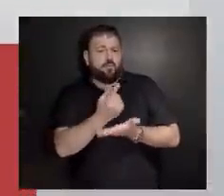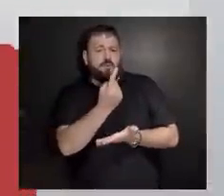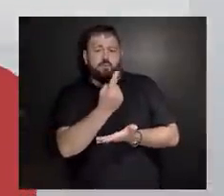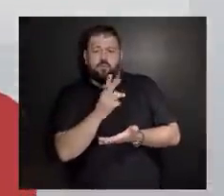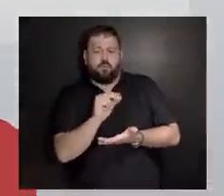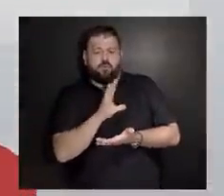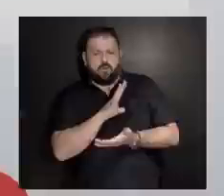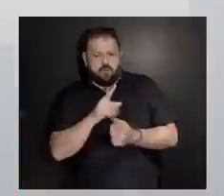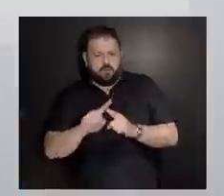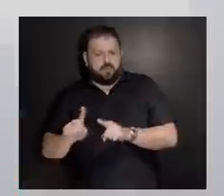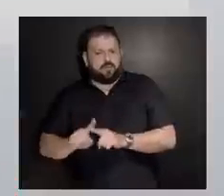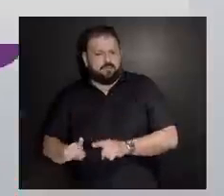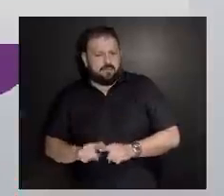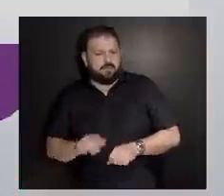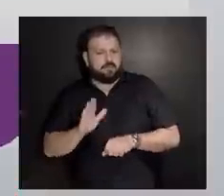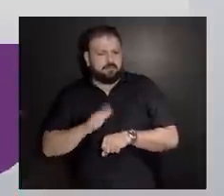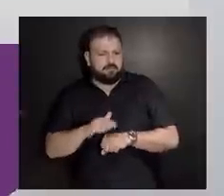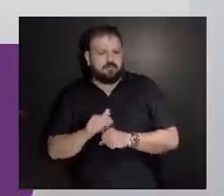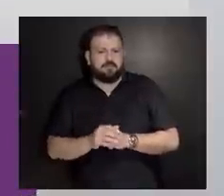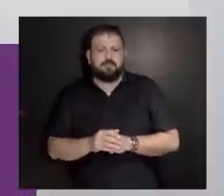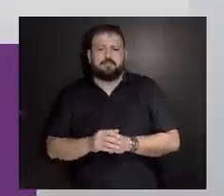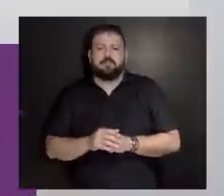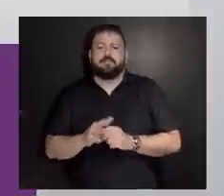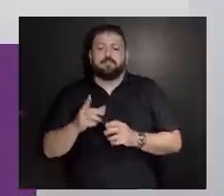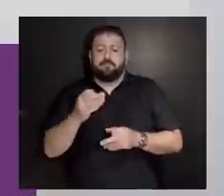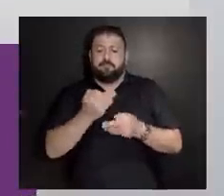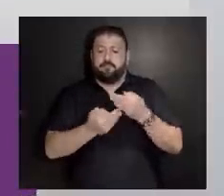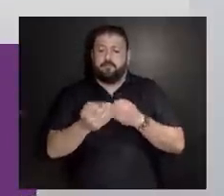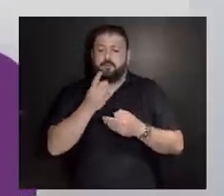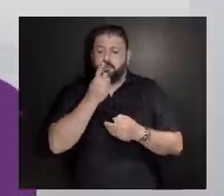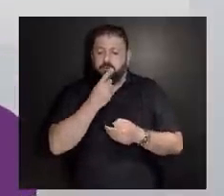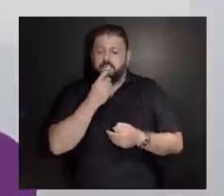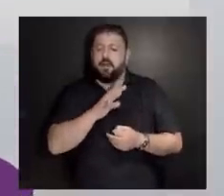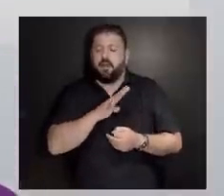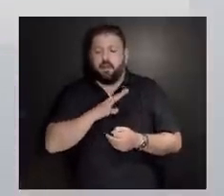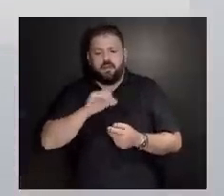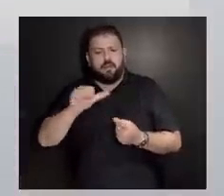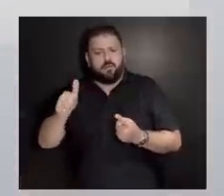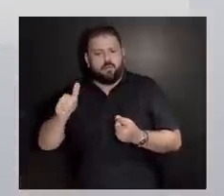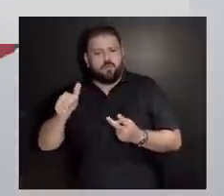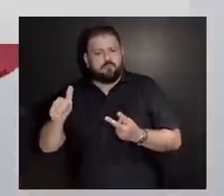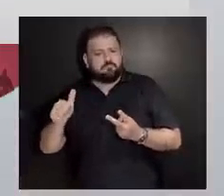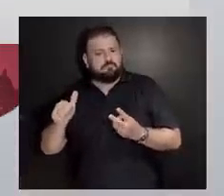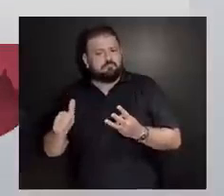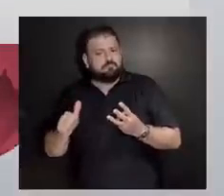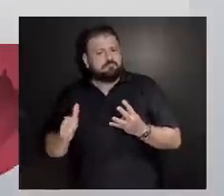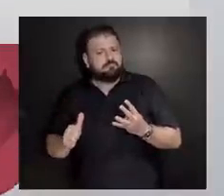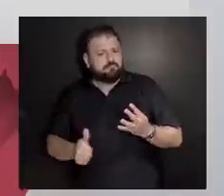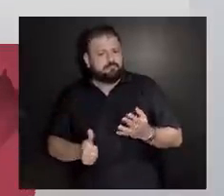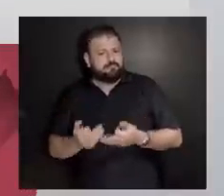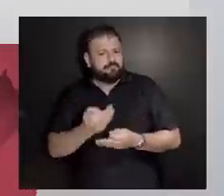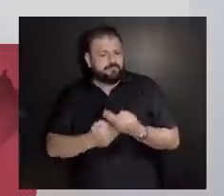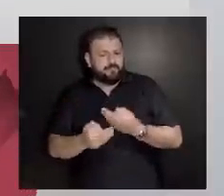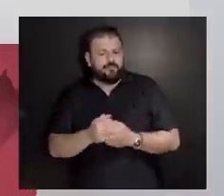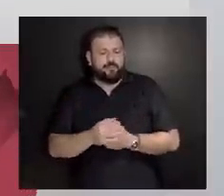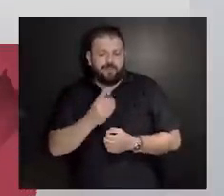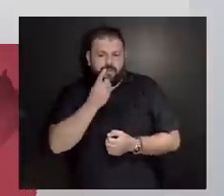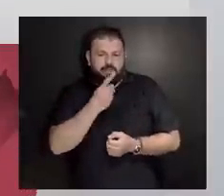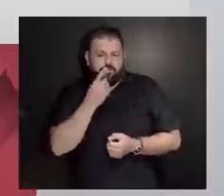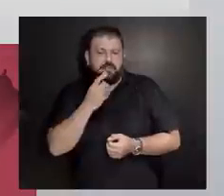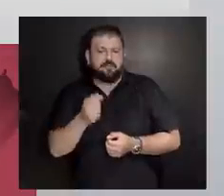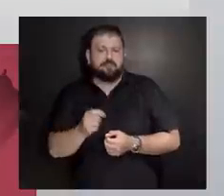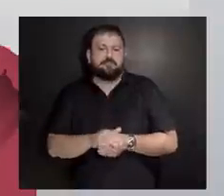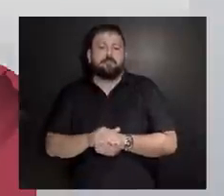que la Asociación de Diabetes quiere decir es que hay otras características que pueden desencadenar la presencia de diabetes. No